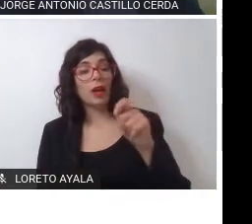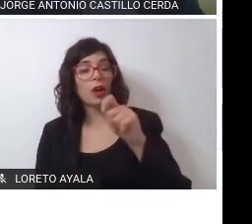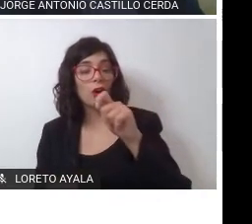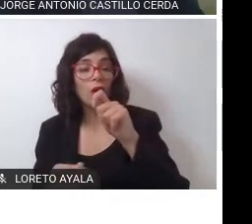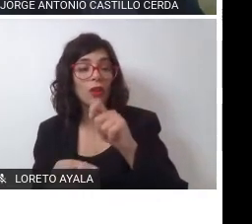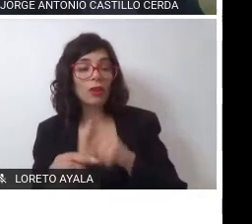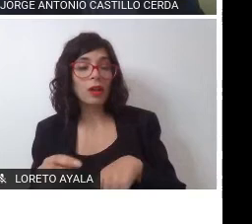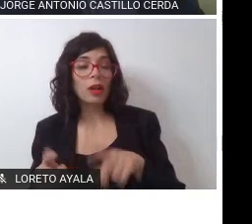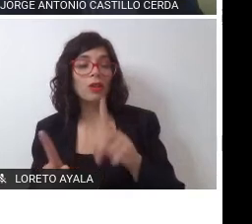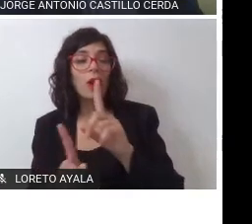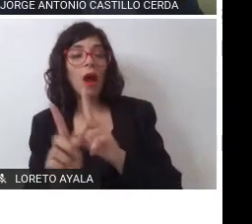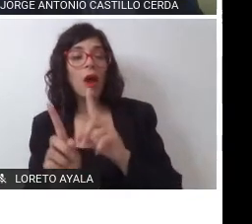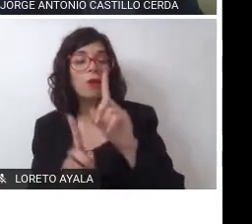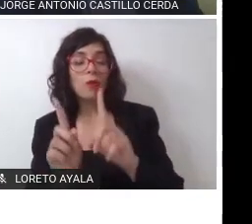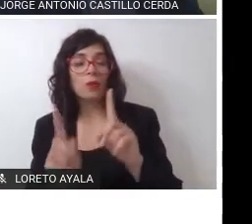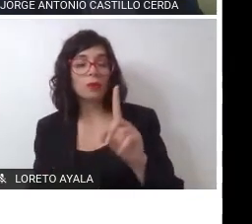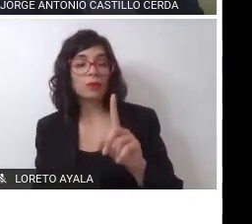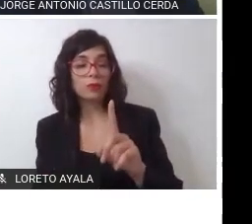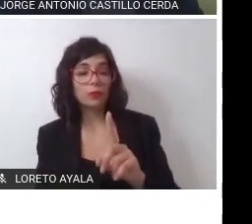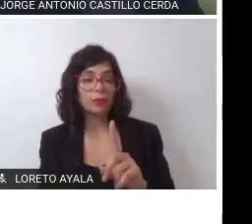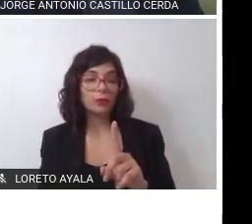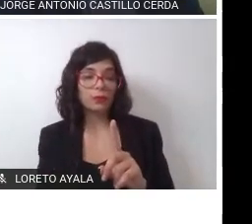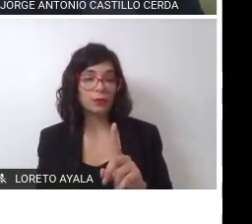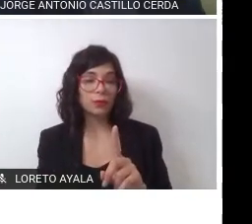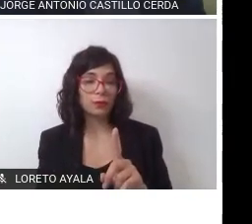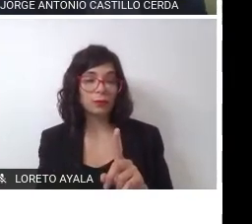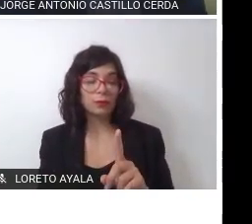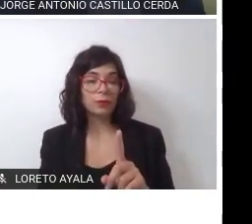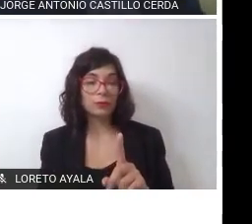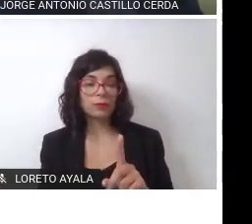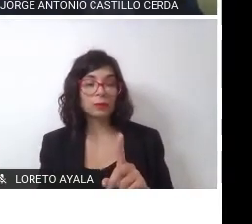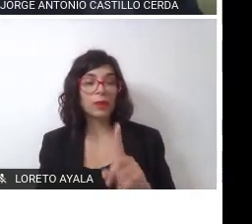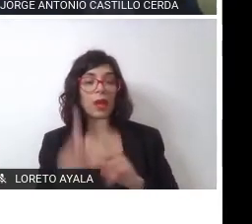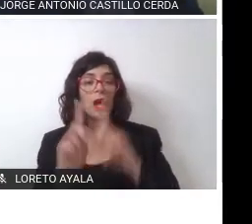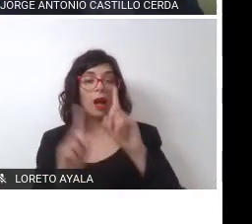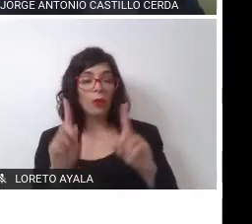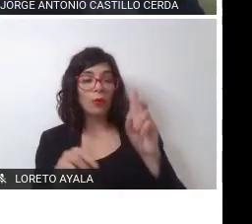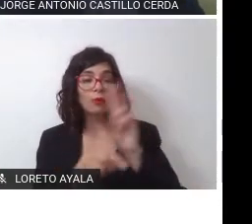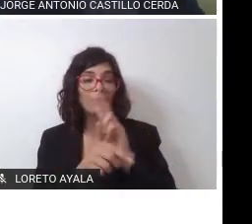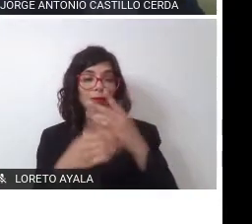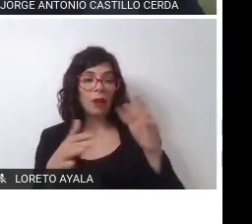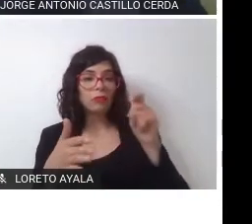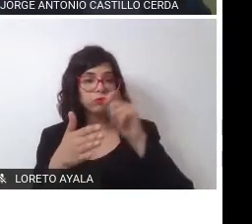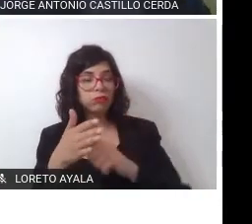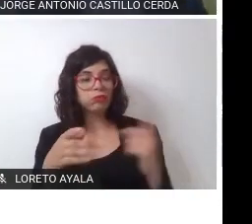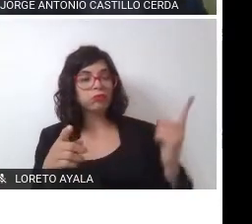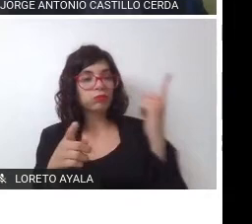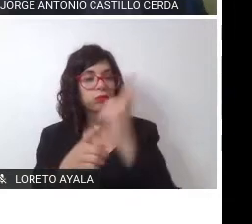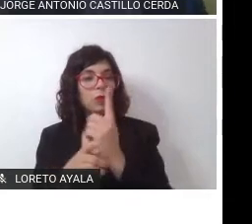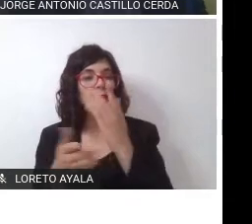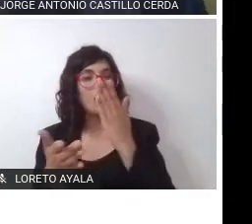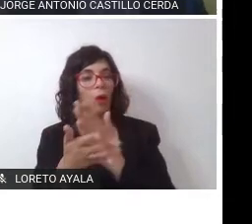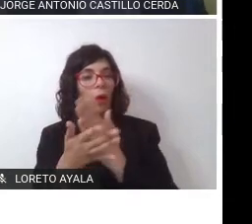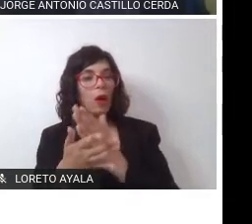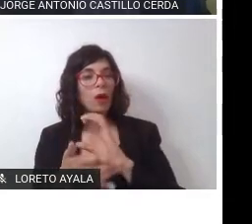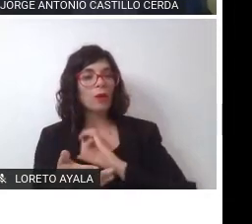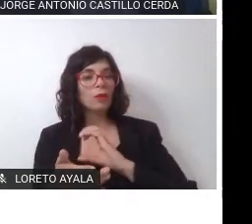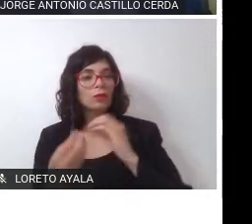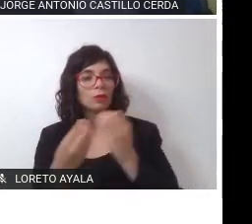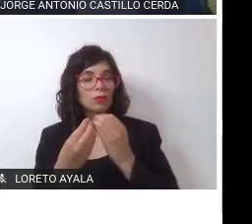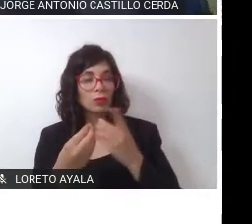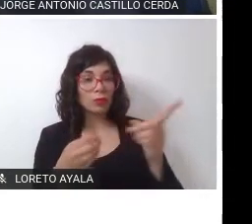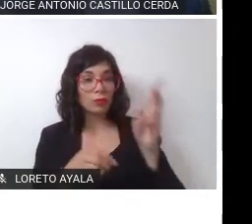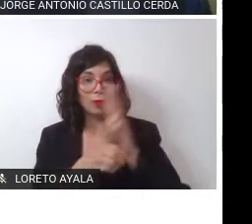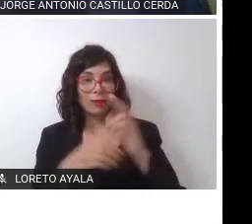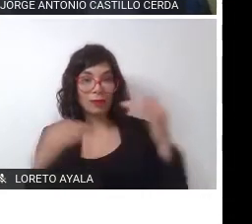SEP en algunos casos, pero o por subvención formal, para escuelas multigrado. Llega el profe de educación física a la escuela